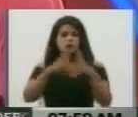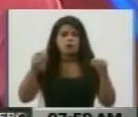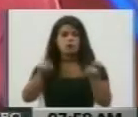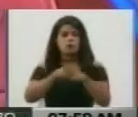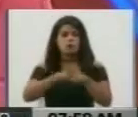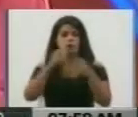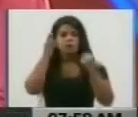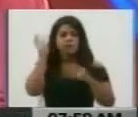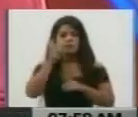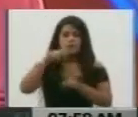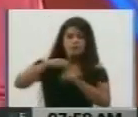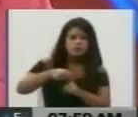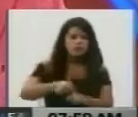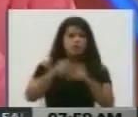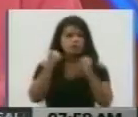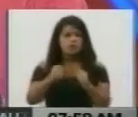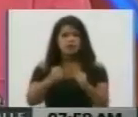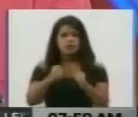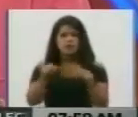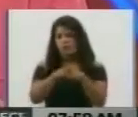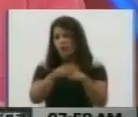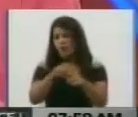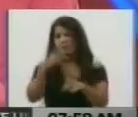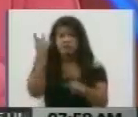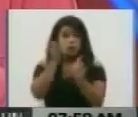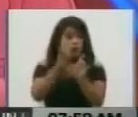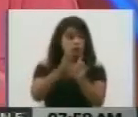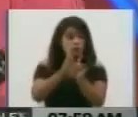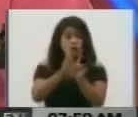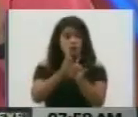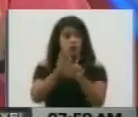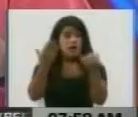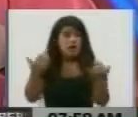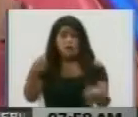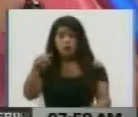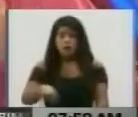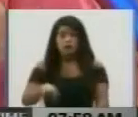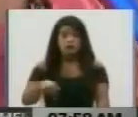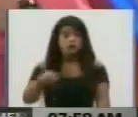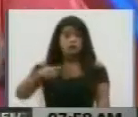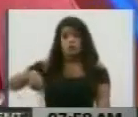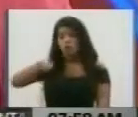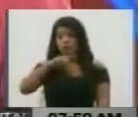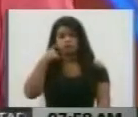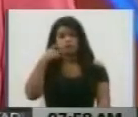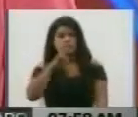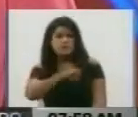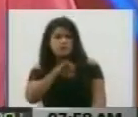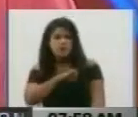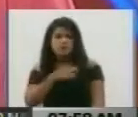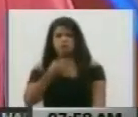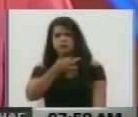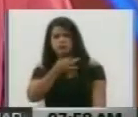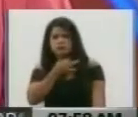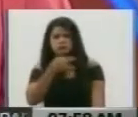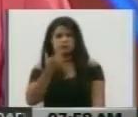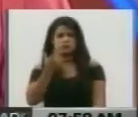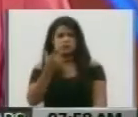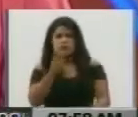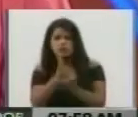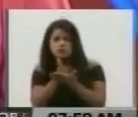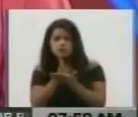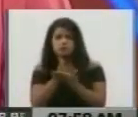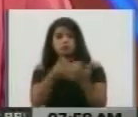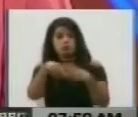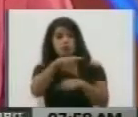presión terrible desde el punto de vista económico y psicológico. Aquí se está jugando a la incertidumbre, al miedo, al pánico. Y nosotros tenemos que